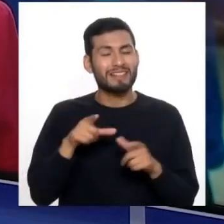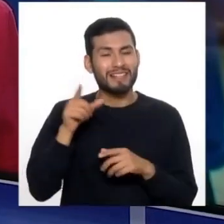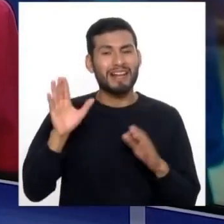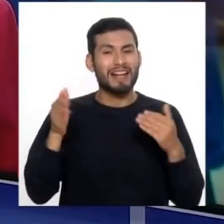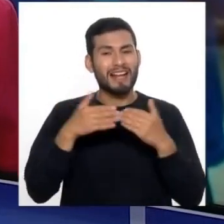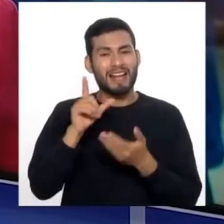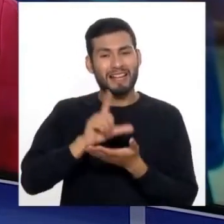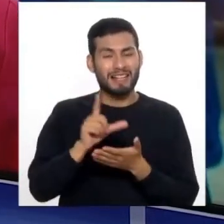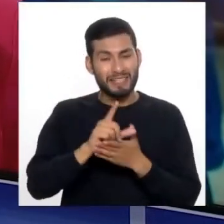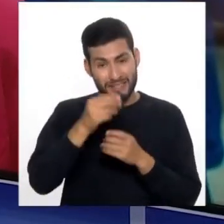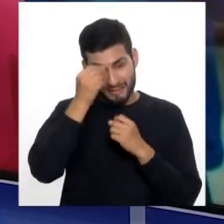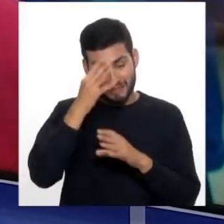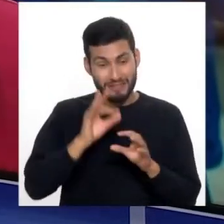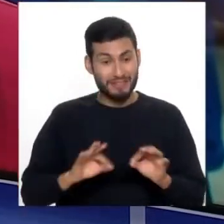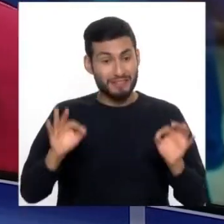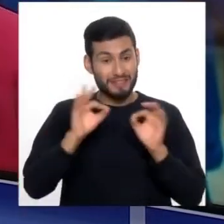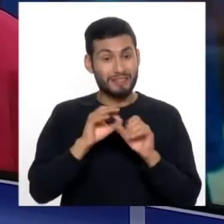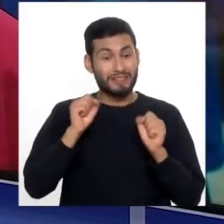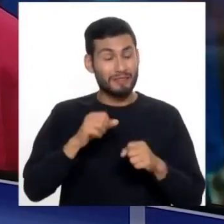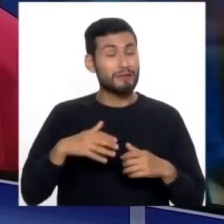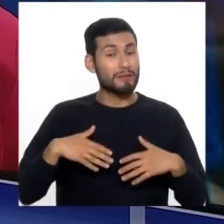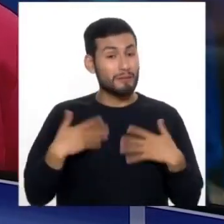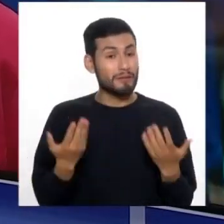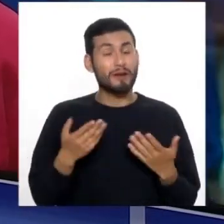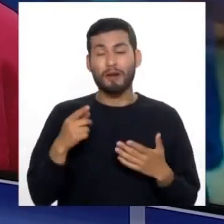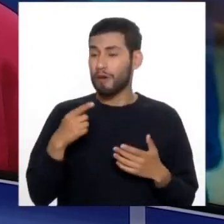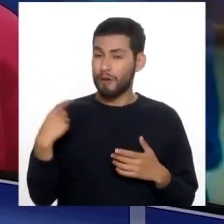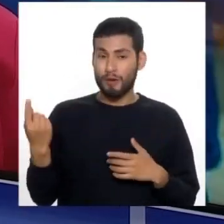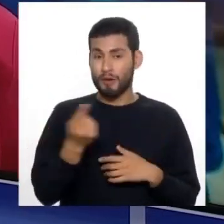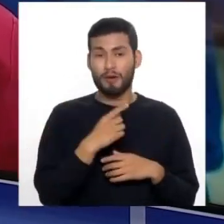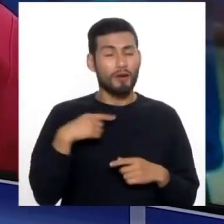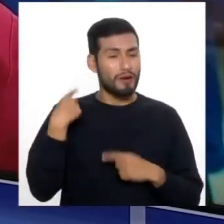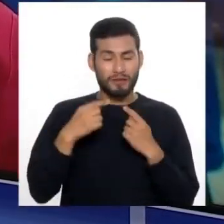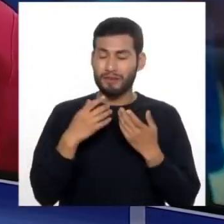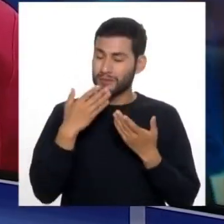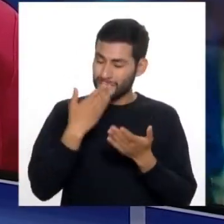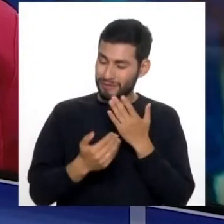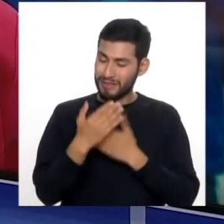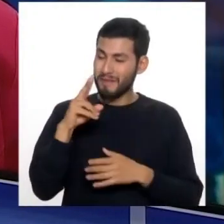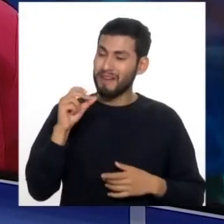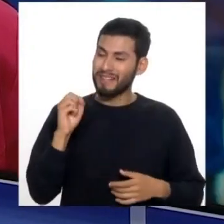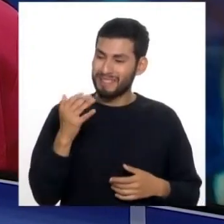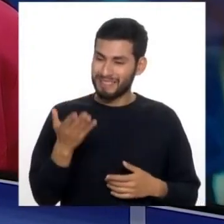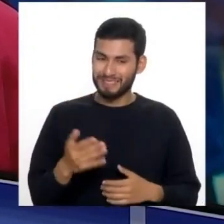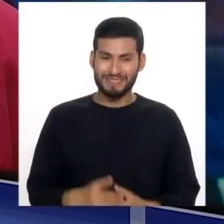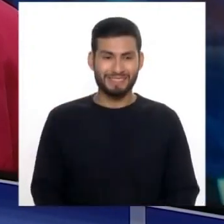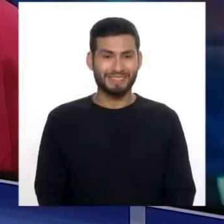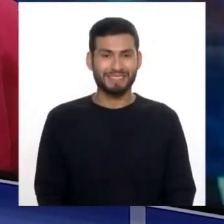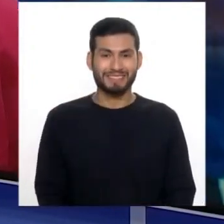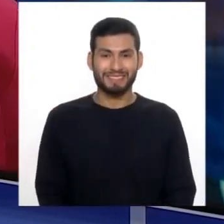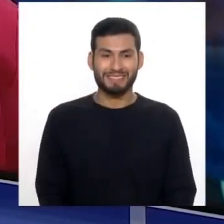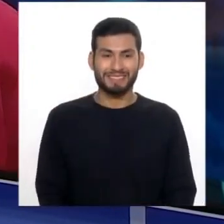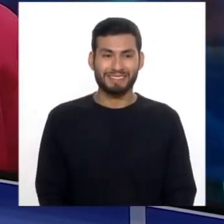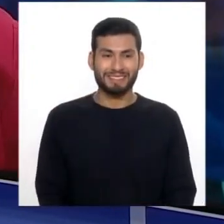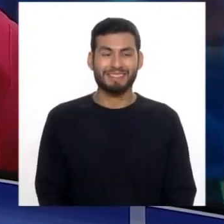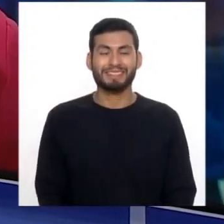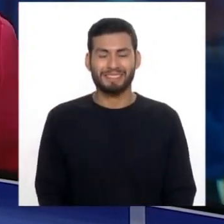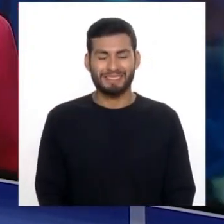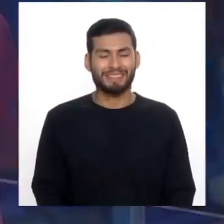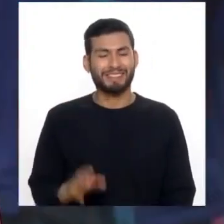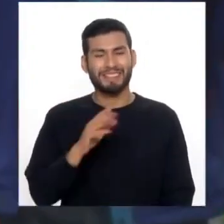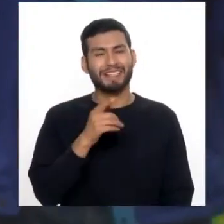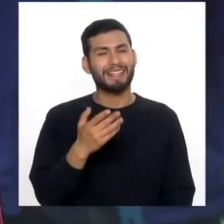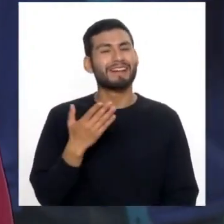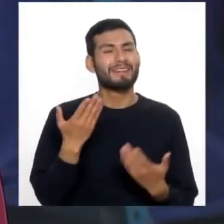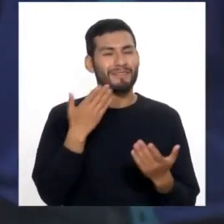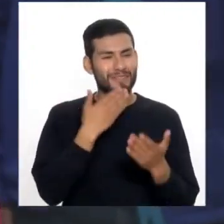con información importante para nosotros como todos los días. Buenos días, Vanesita. ¿Qué tal, Christopher,